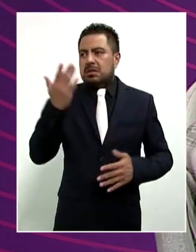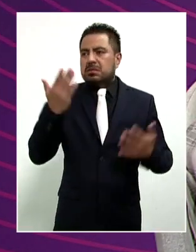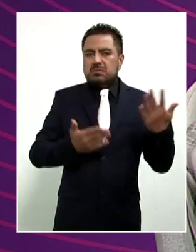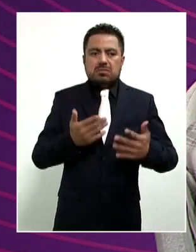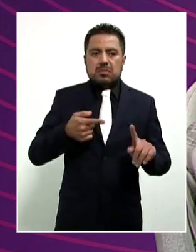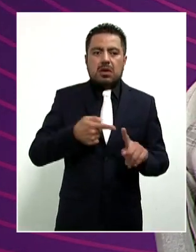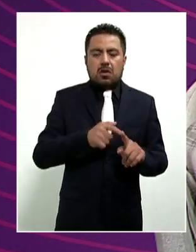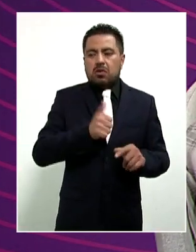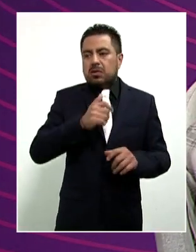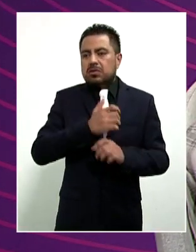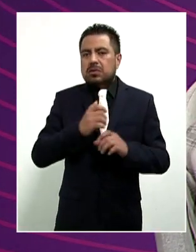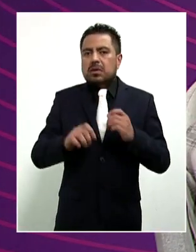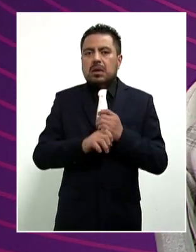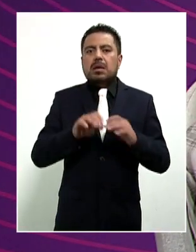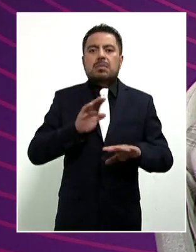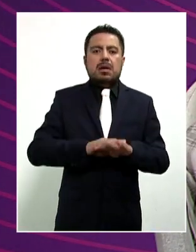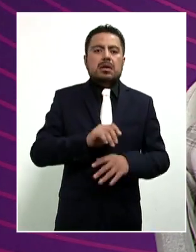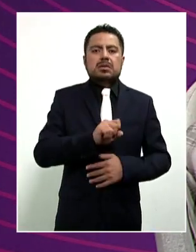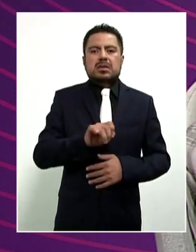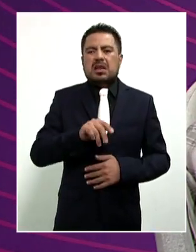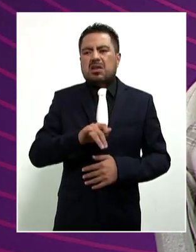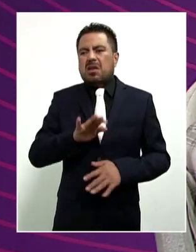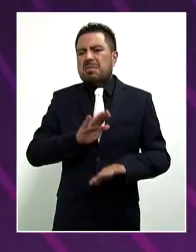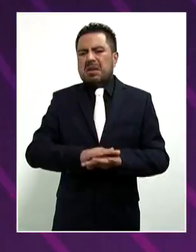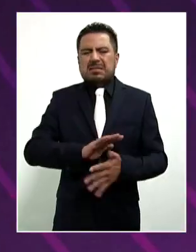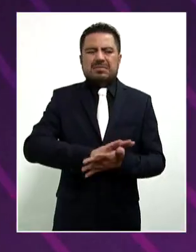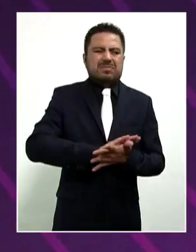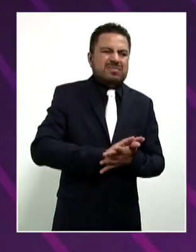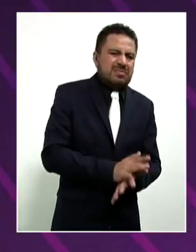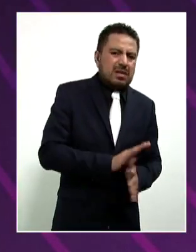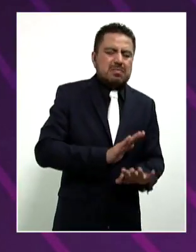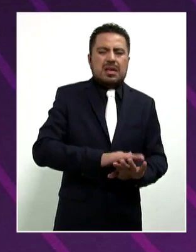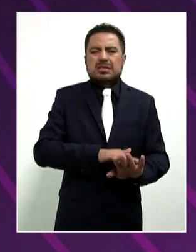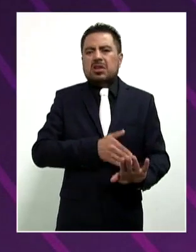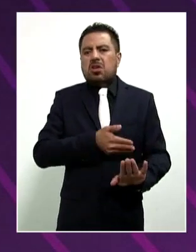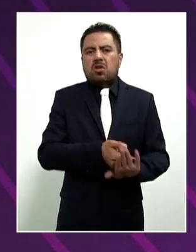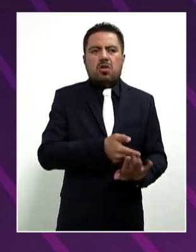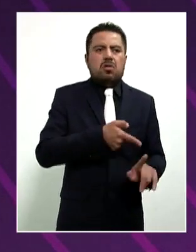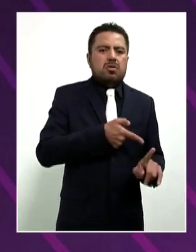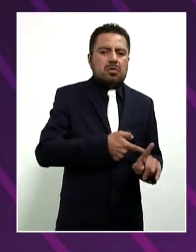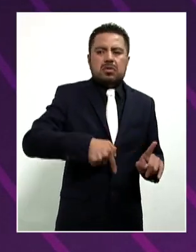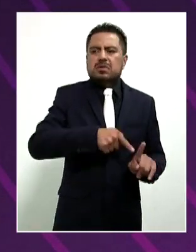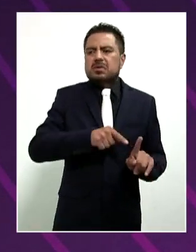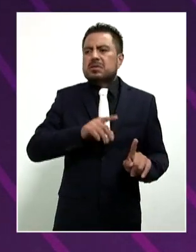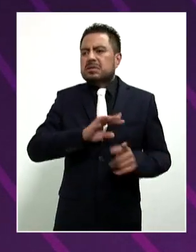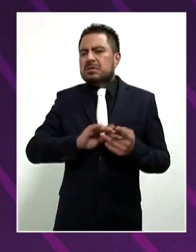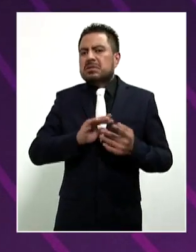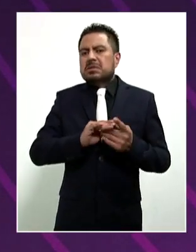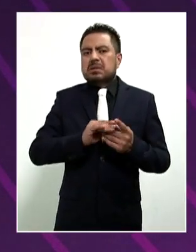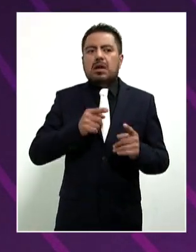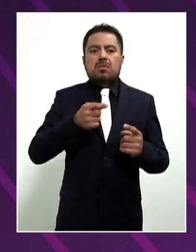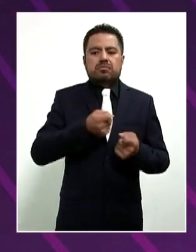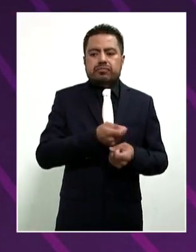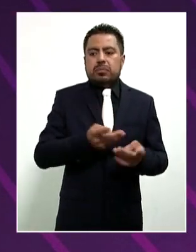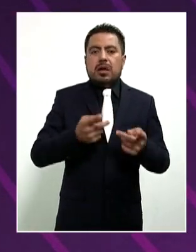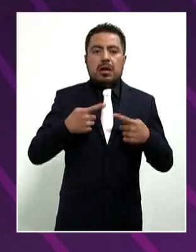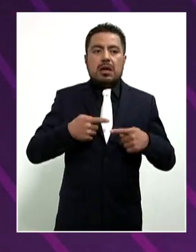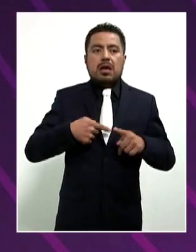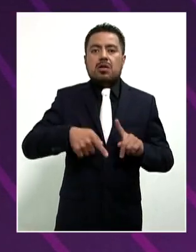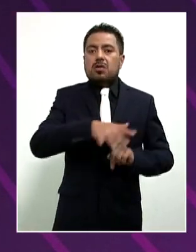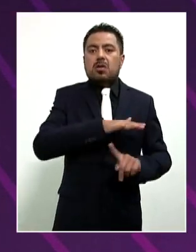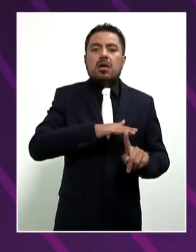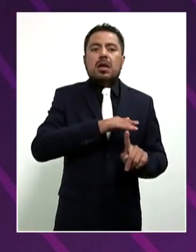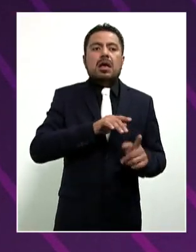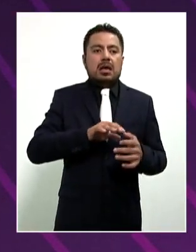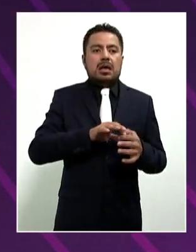sectores más xenófobos, más discriminadores, más en contra, que más bien lo que señalan es que muchas de estas personas son personas que